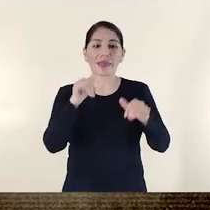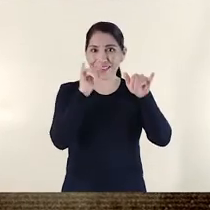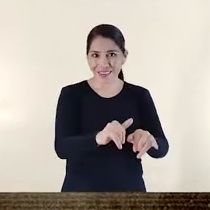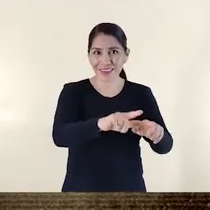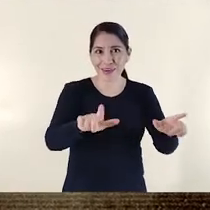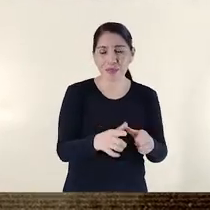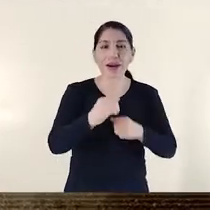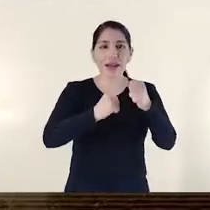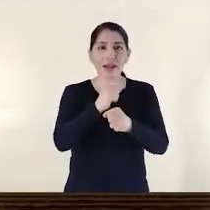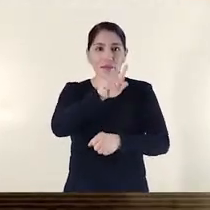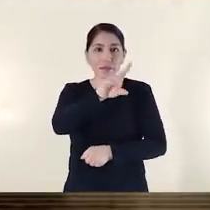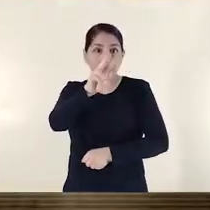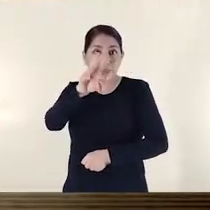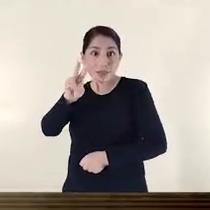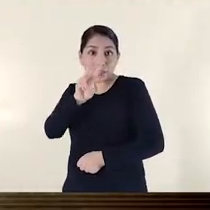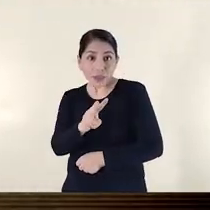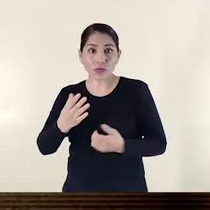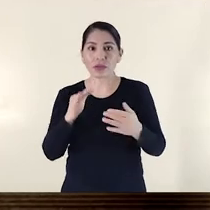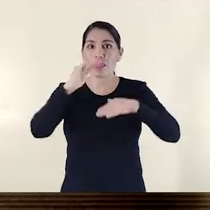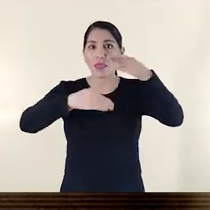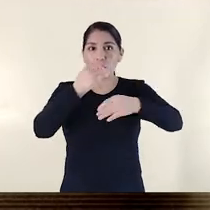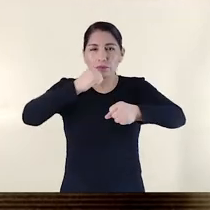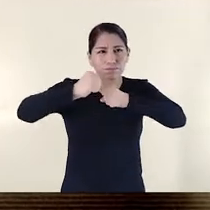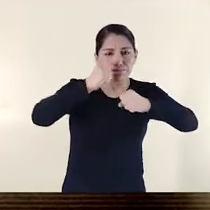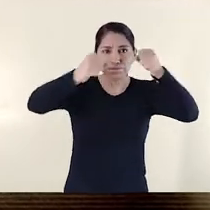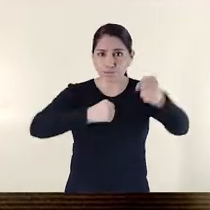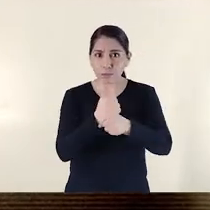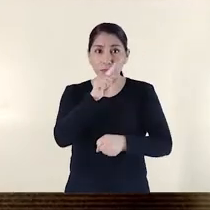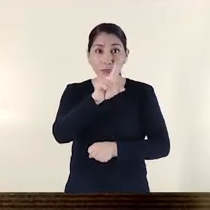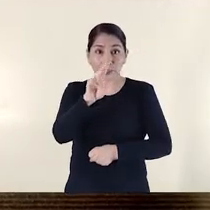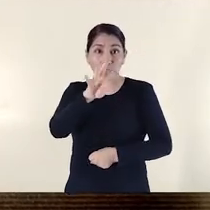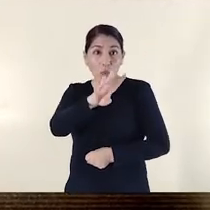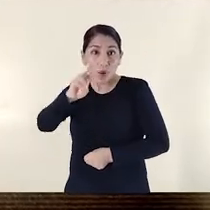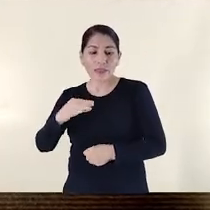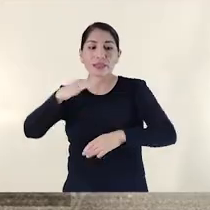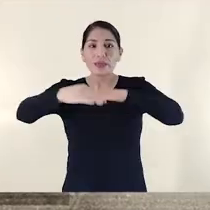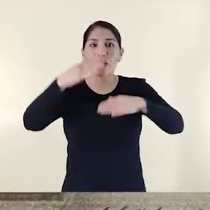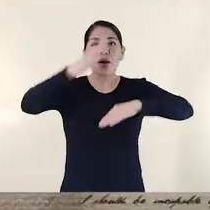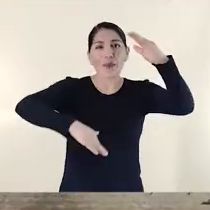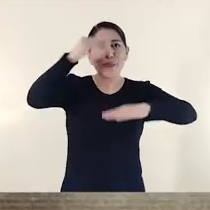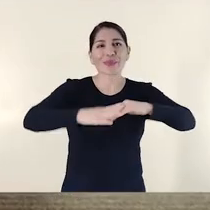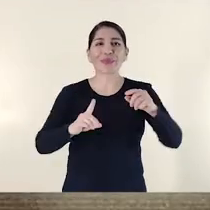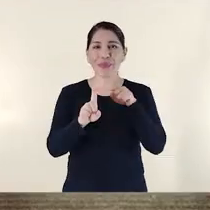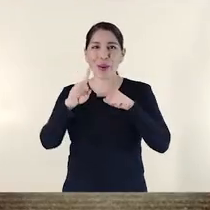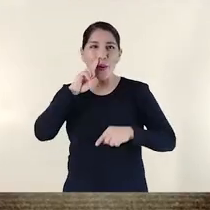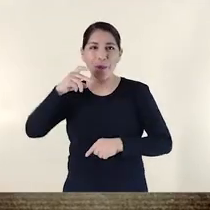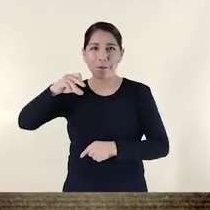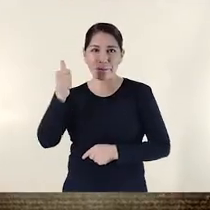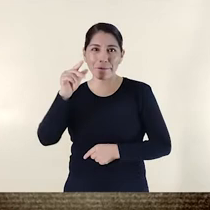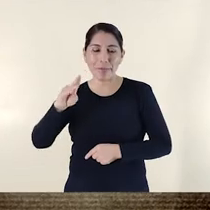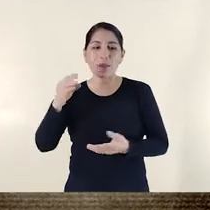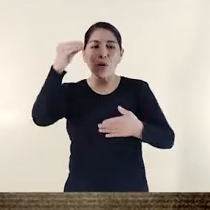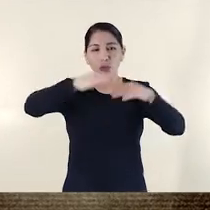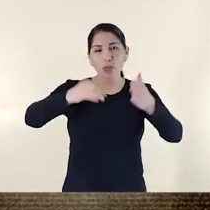se instaló en este lugar desde 1662. Se cayó en el terremoto de 1746 y fue reconstruido por